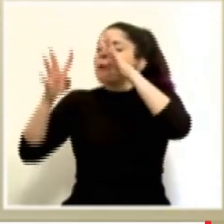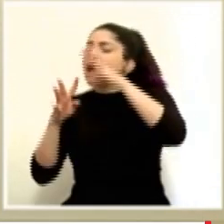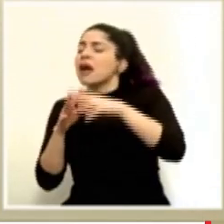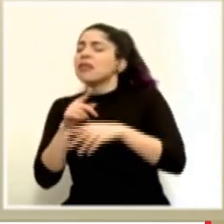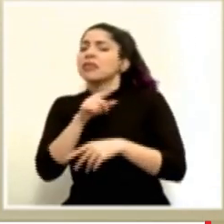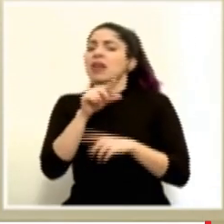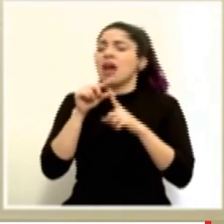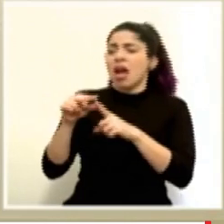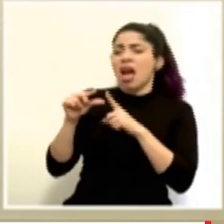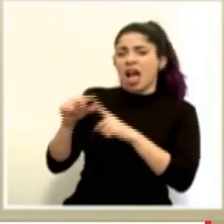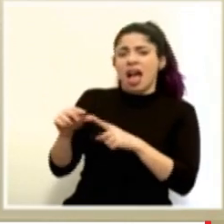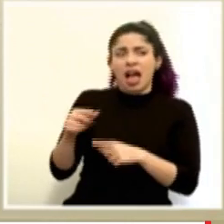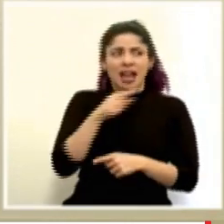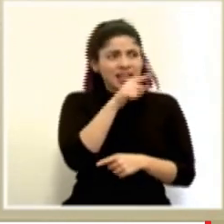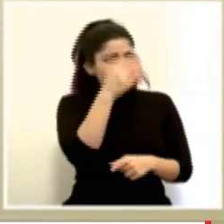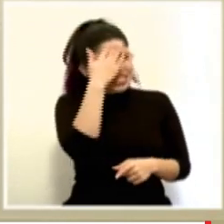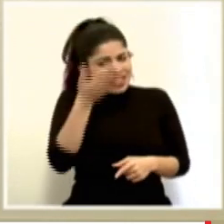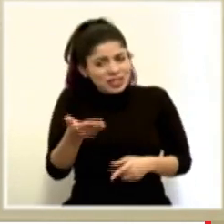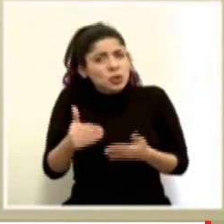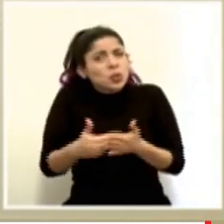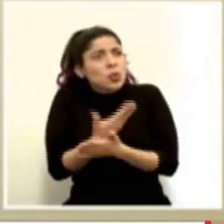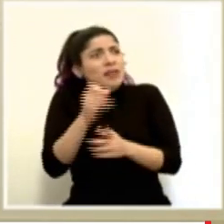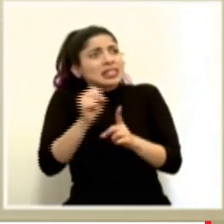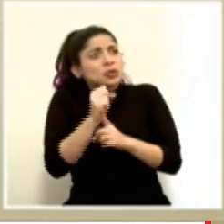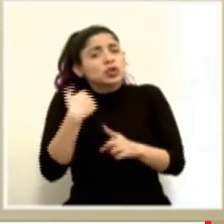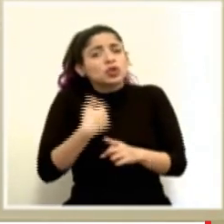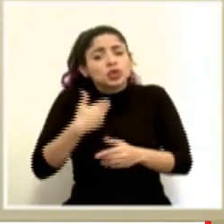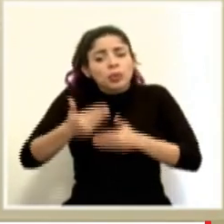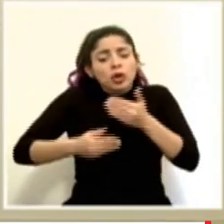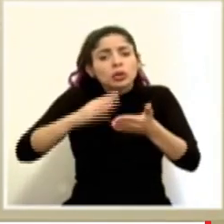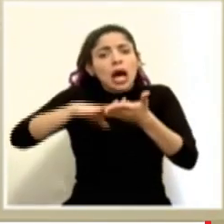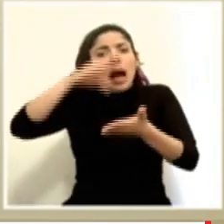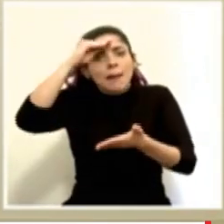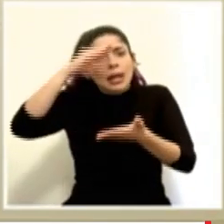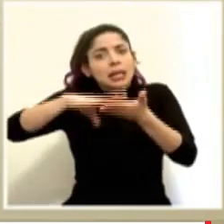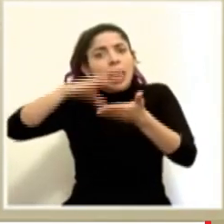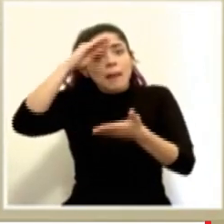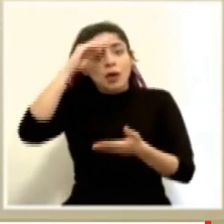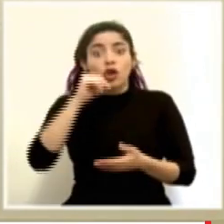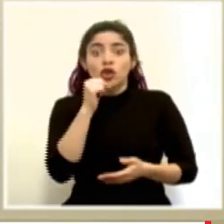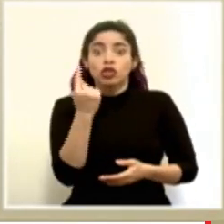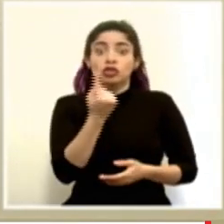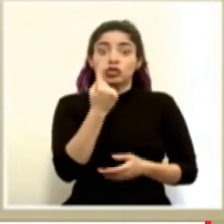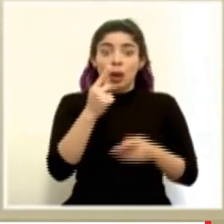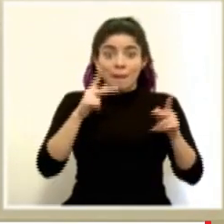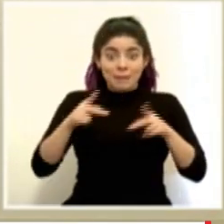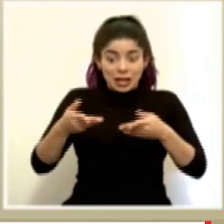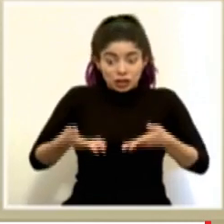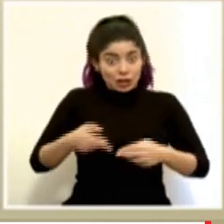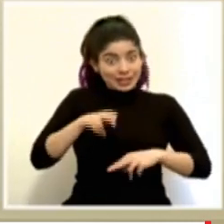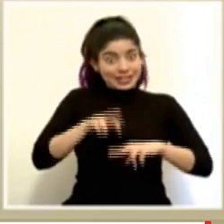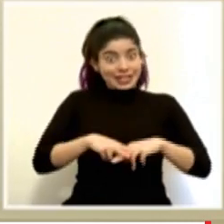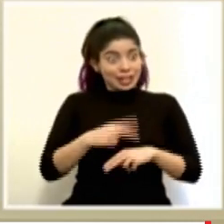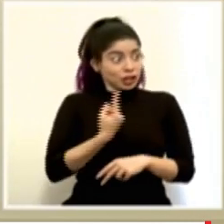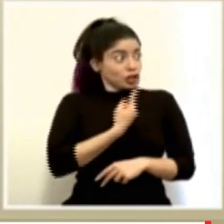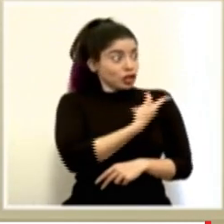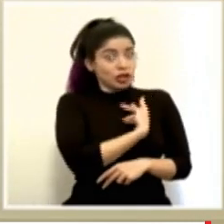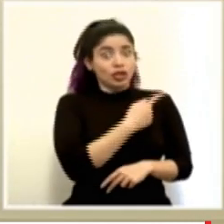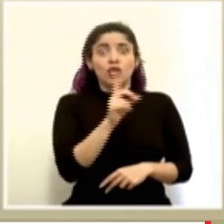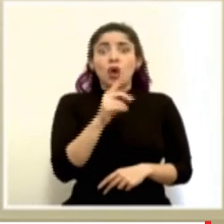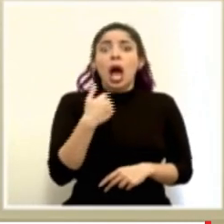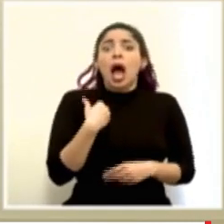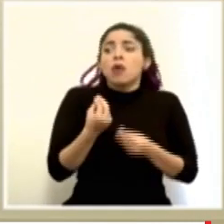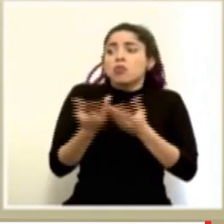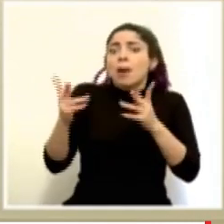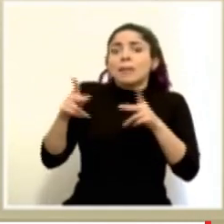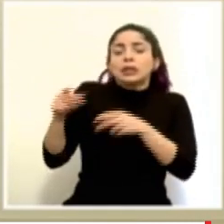improvisando, que es que, o sea, es algo nuevo, es un fenómeno nuevo y hemos ido aprendiendo y no es solamente la gente que está acá sentada, nosotros tenemos gente